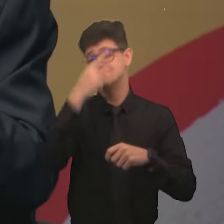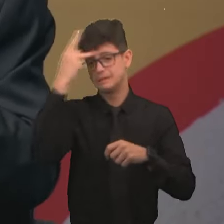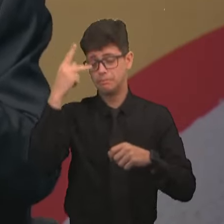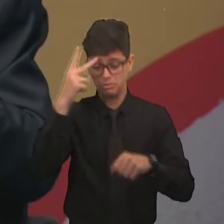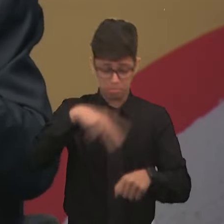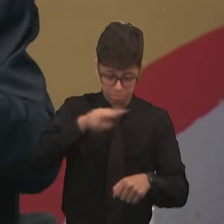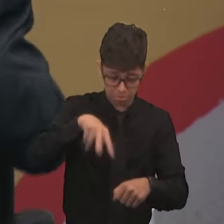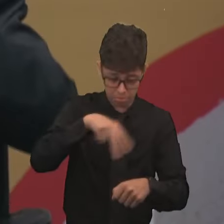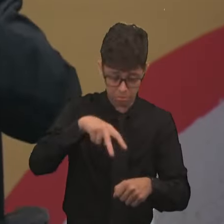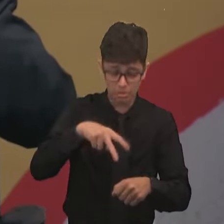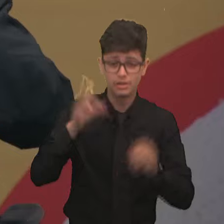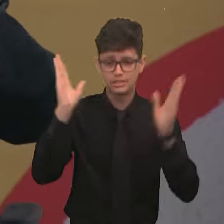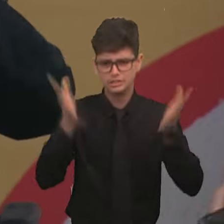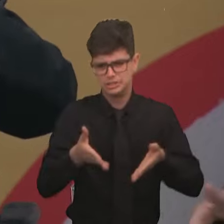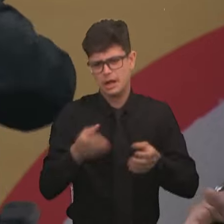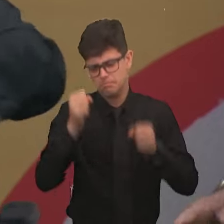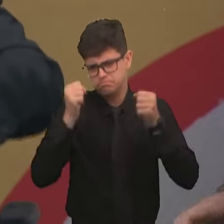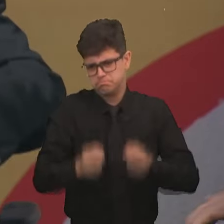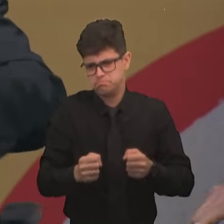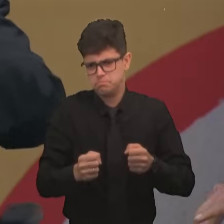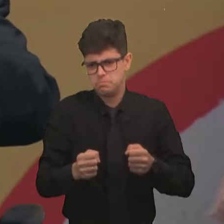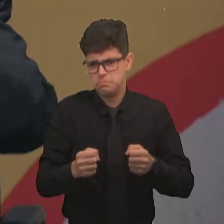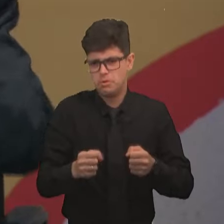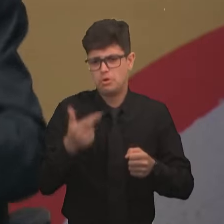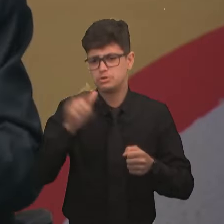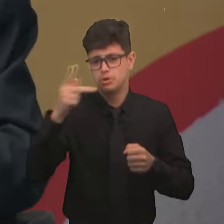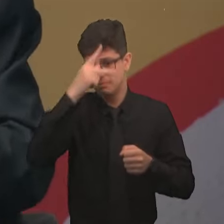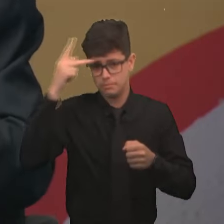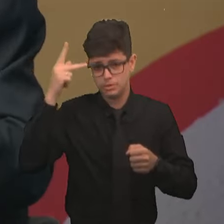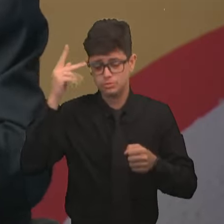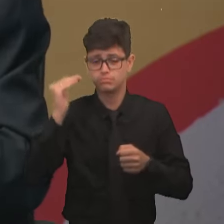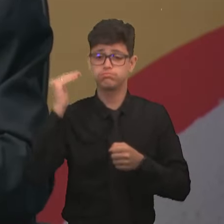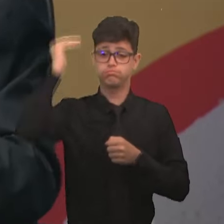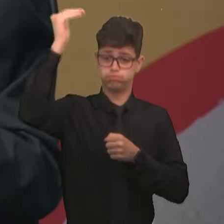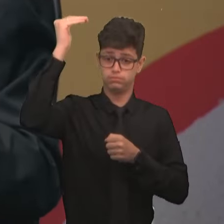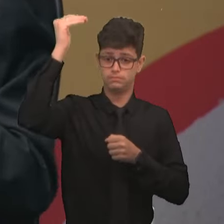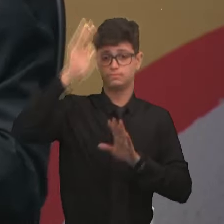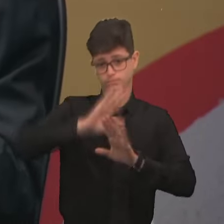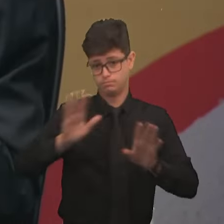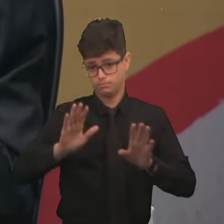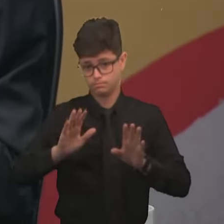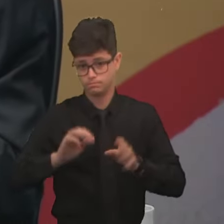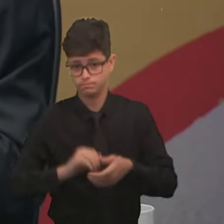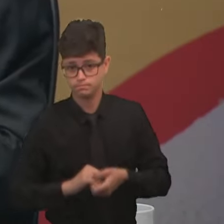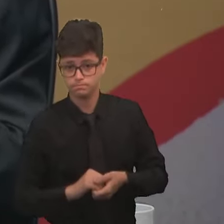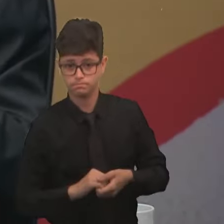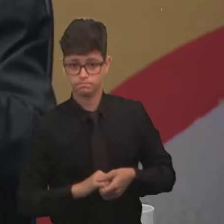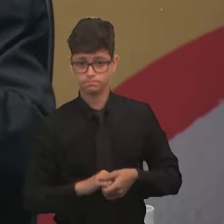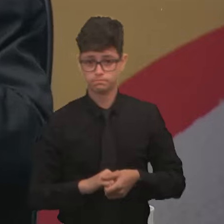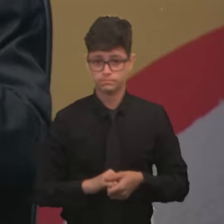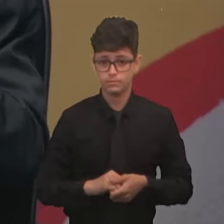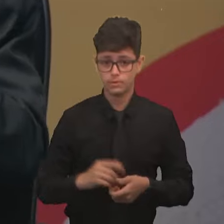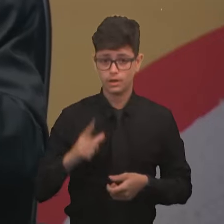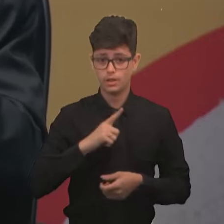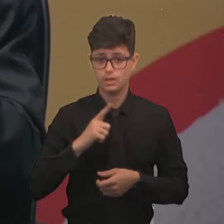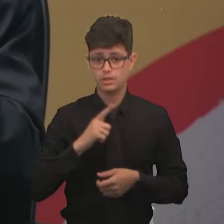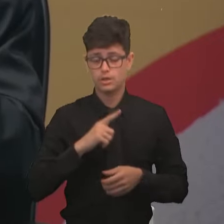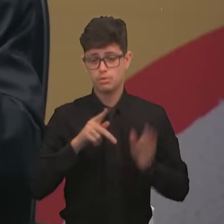solo enviar que el tribunal aplique la tesis. Hay otro que